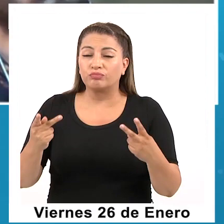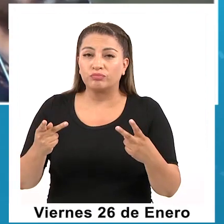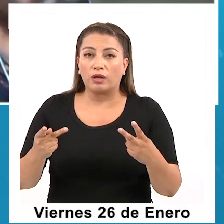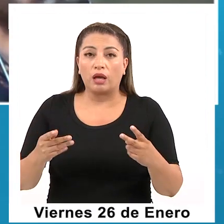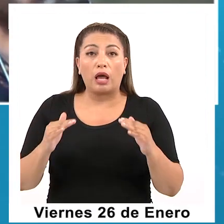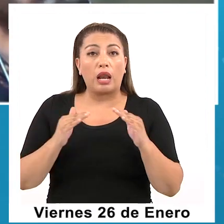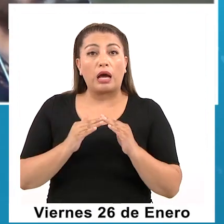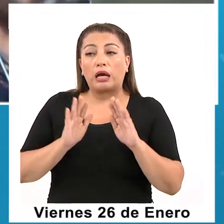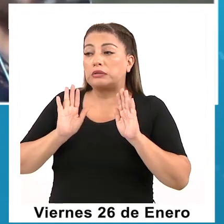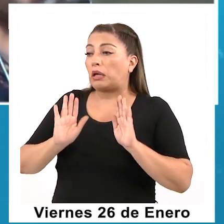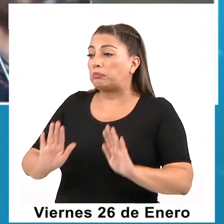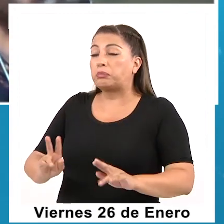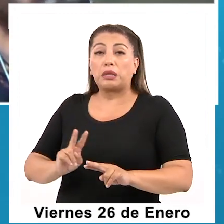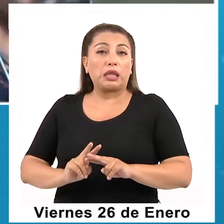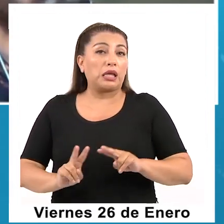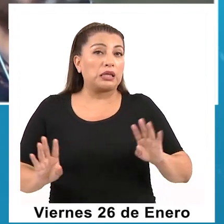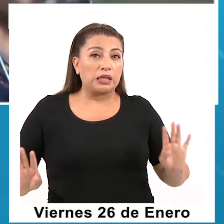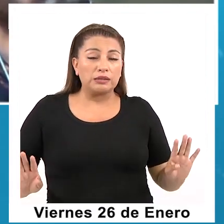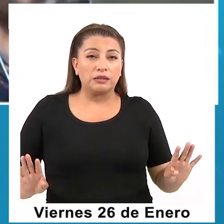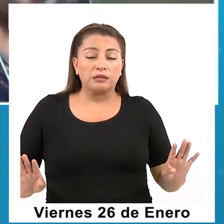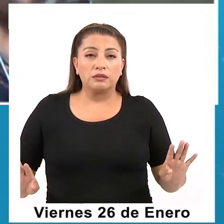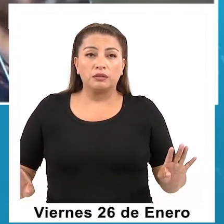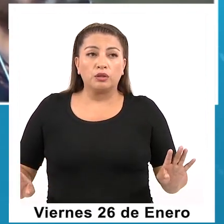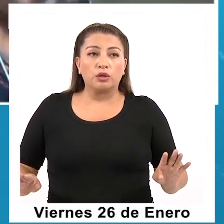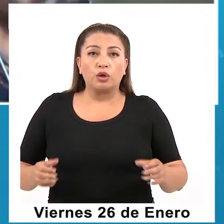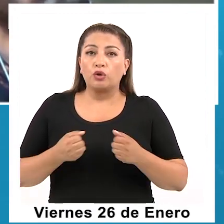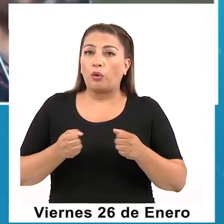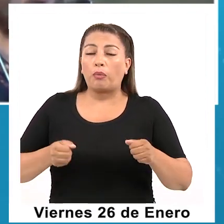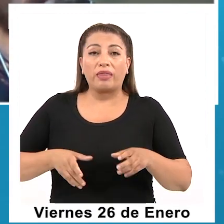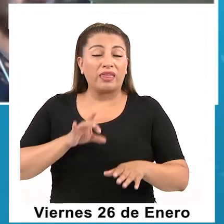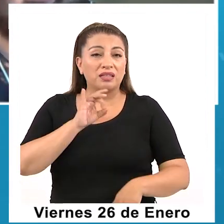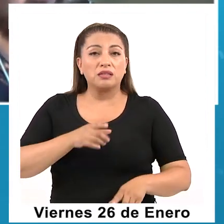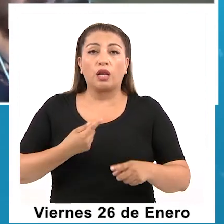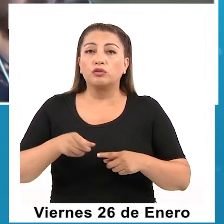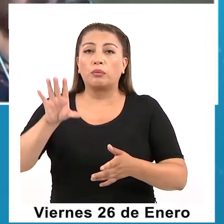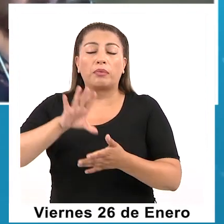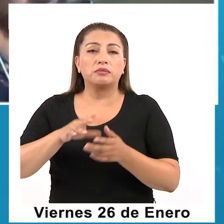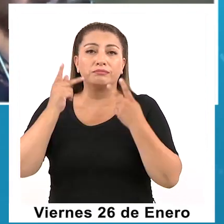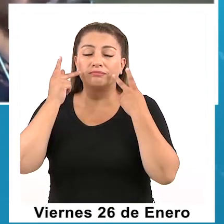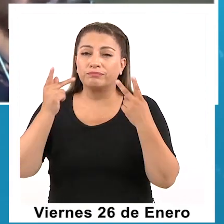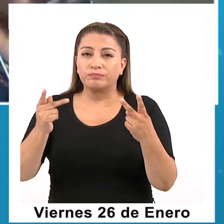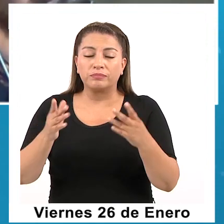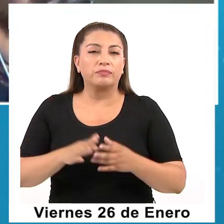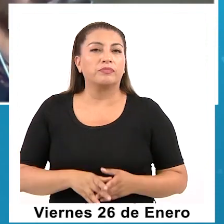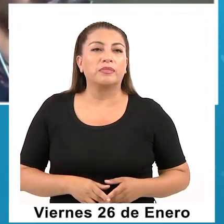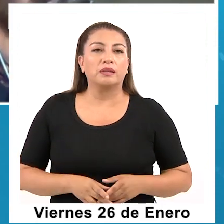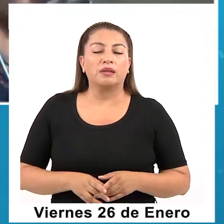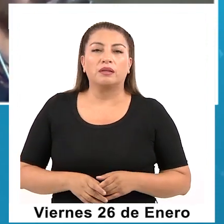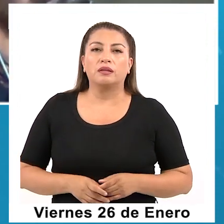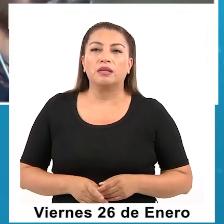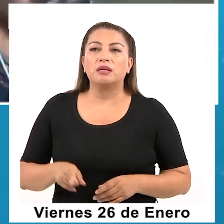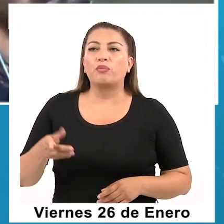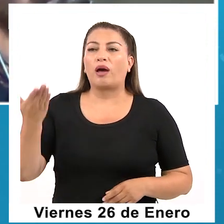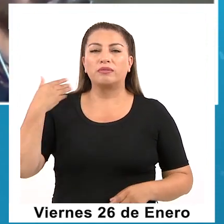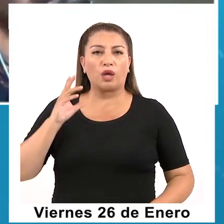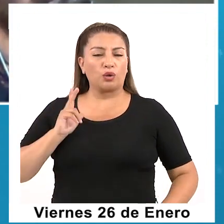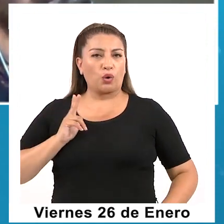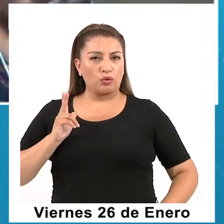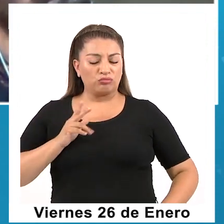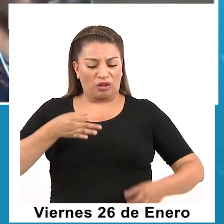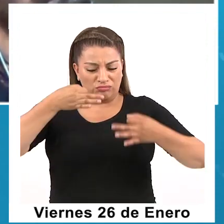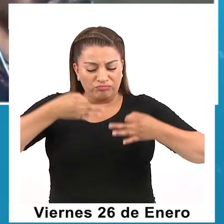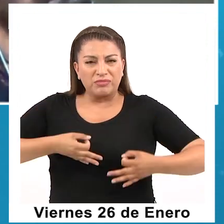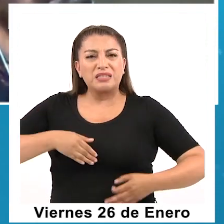quedarse en su casa, ¿cierto? Tranquila, y además no puede salir de Chile. Ok. Y eso es porque ella tenía una intachable conducta